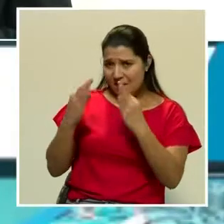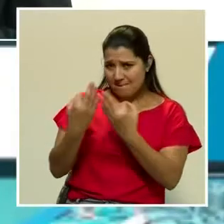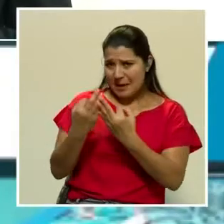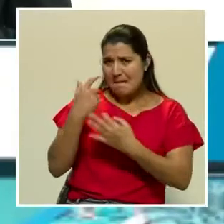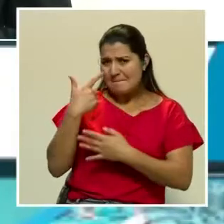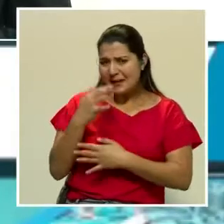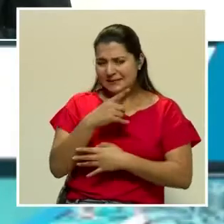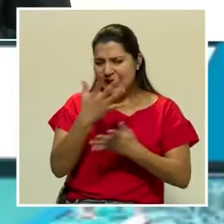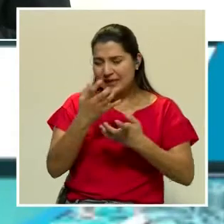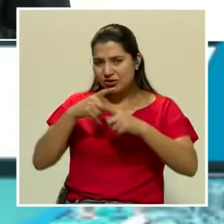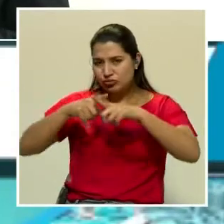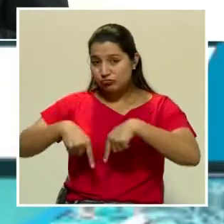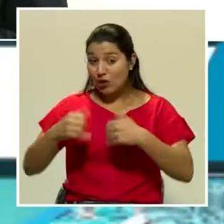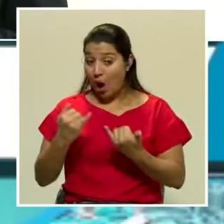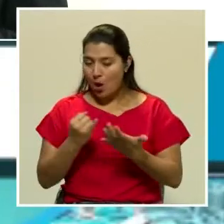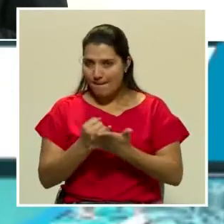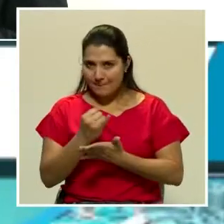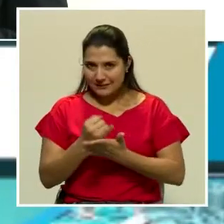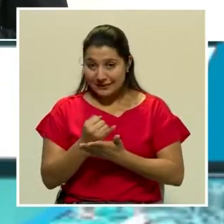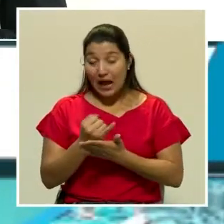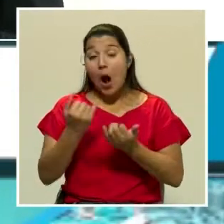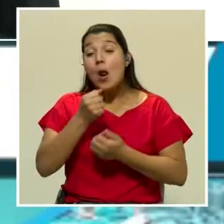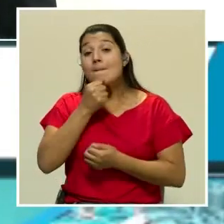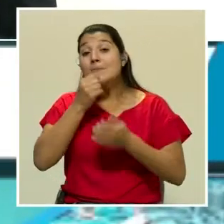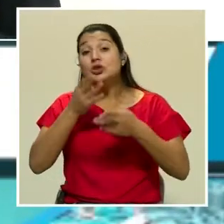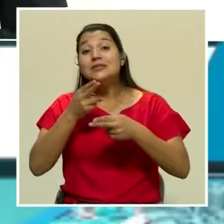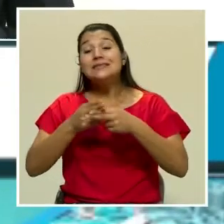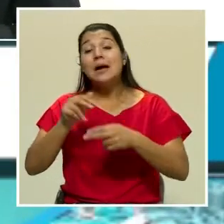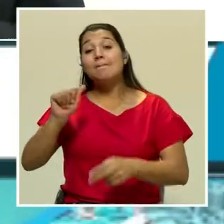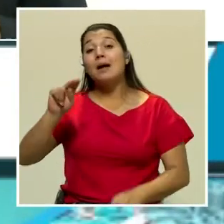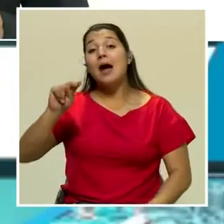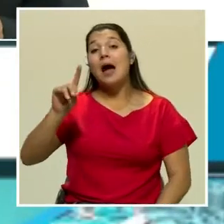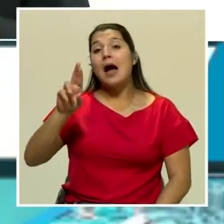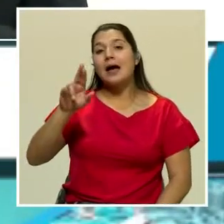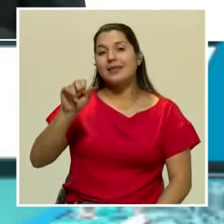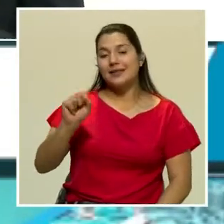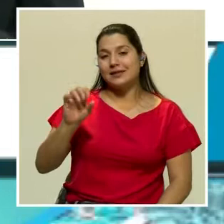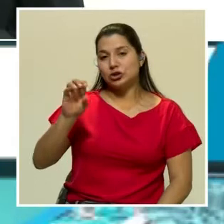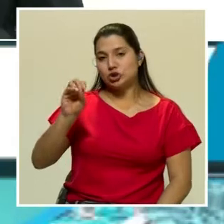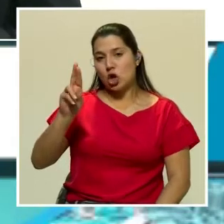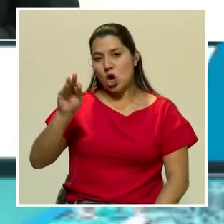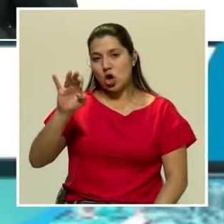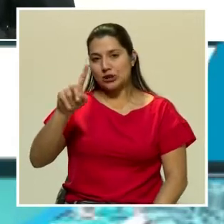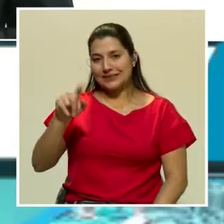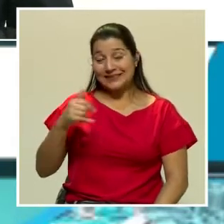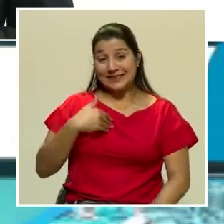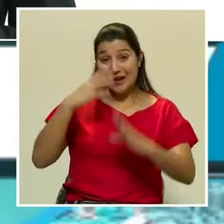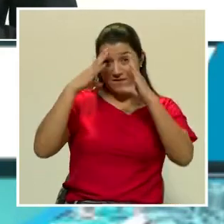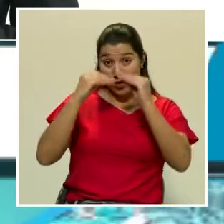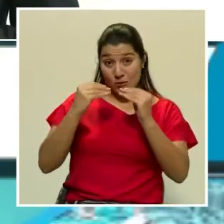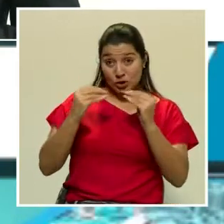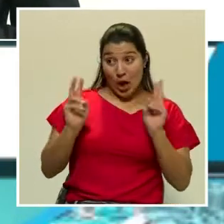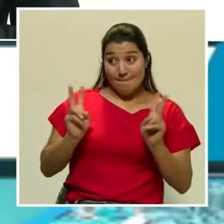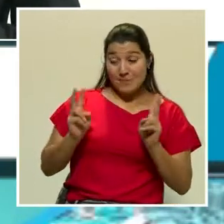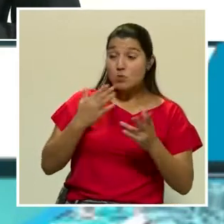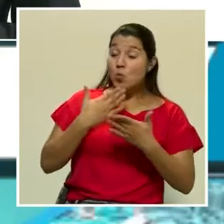compañero Andrés Ortiz nos informa en vivo. Adelante, Andrés. Buenas noches.